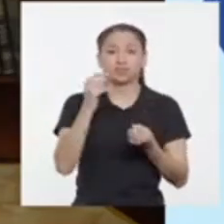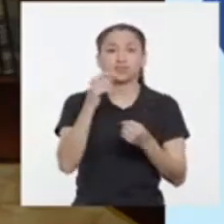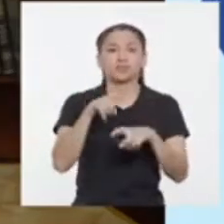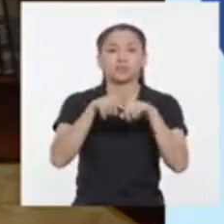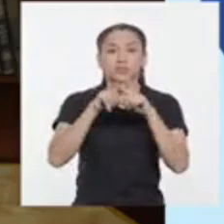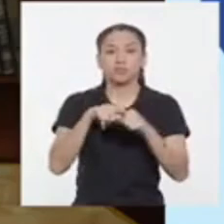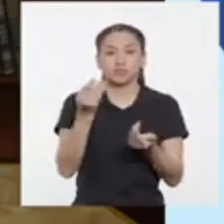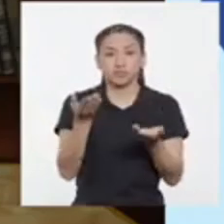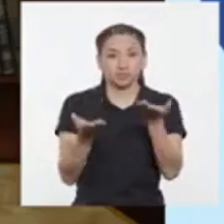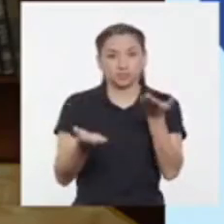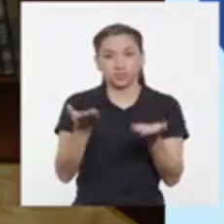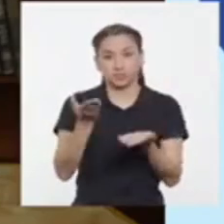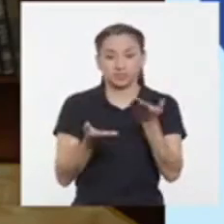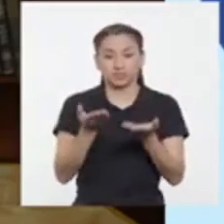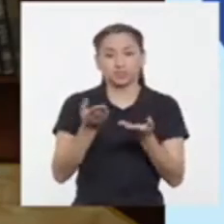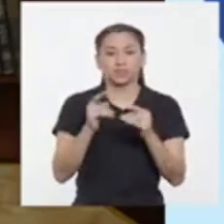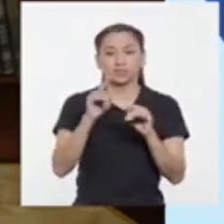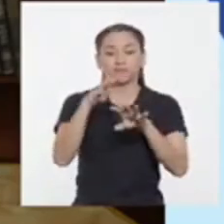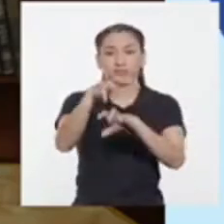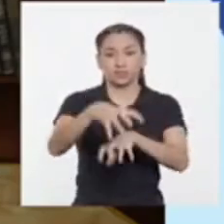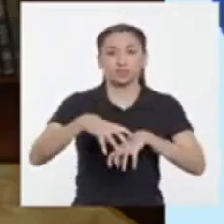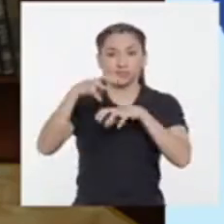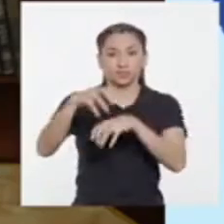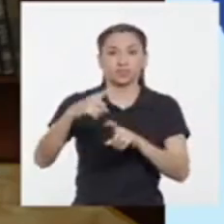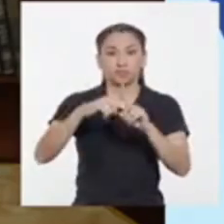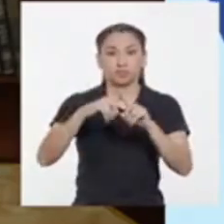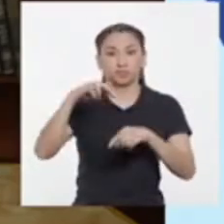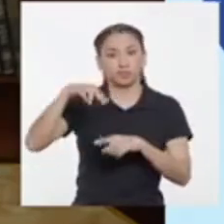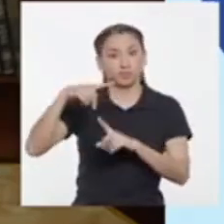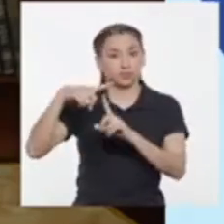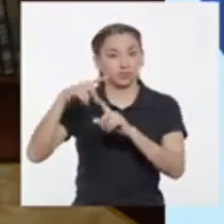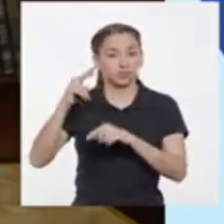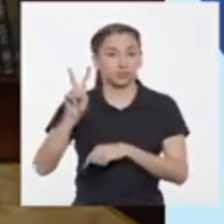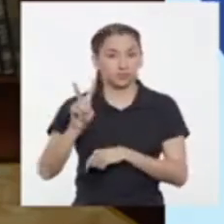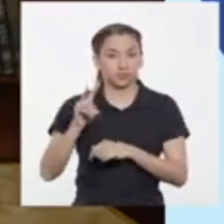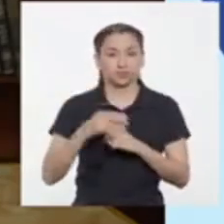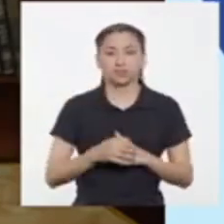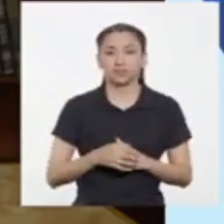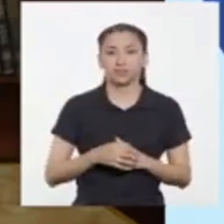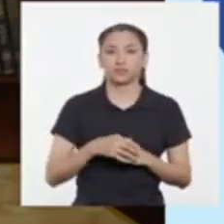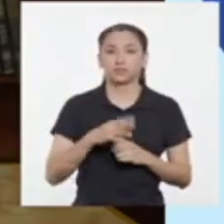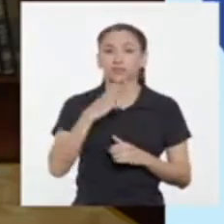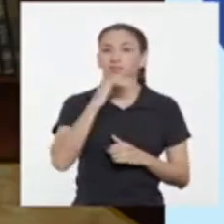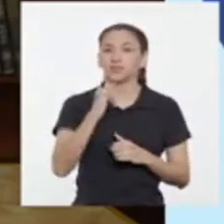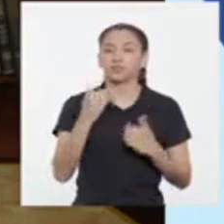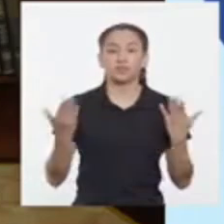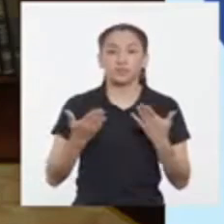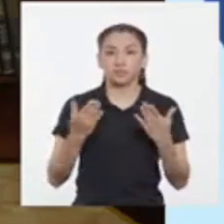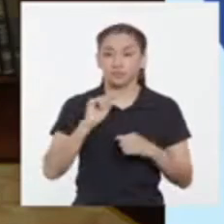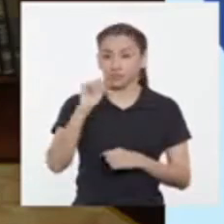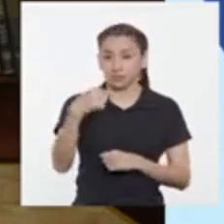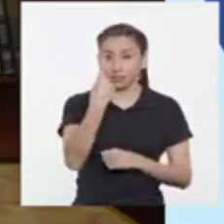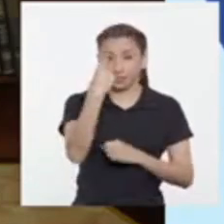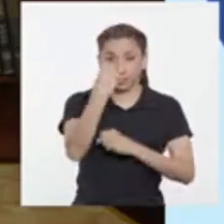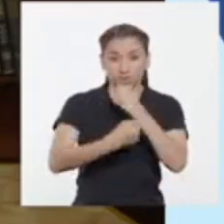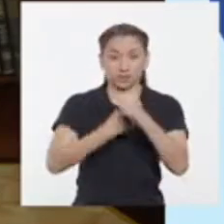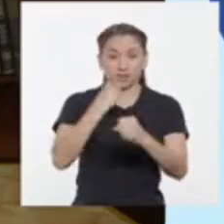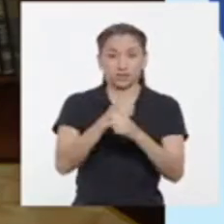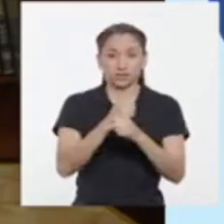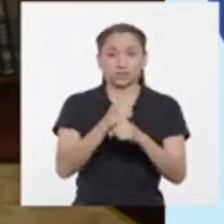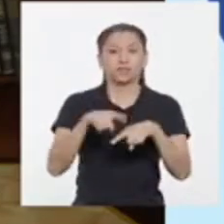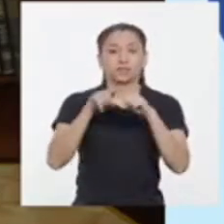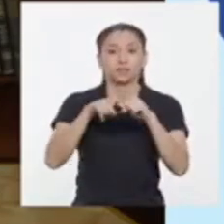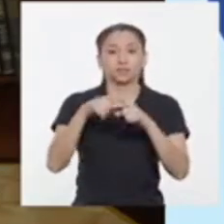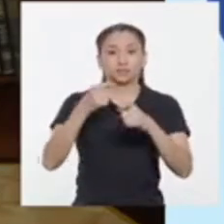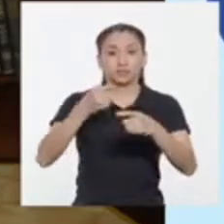función de los kilogramos producidos en cada cultivo por metro cuadrado. Es así que, para el primer año